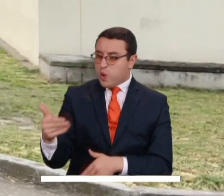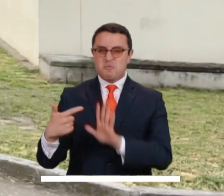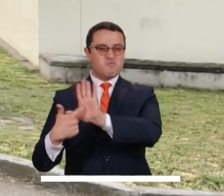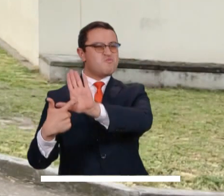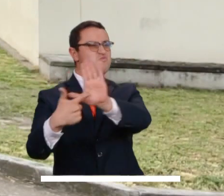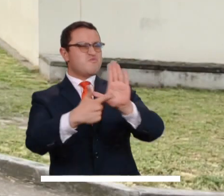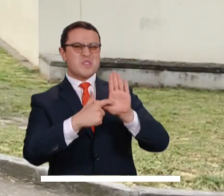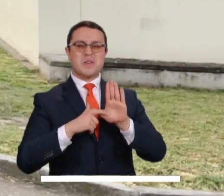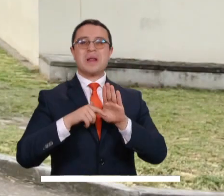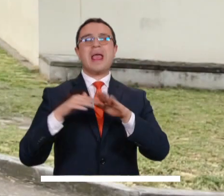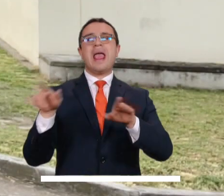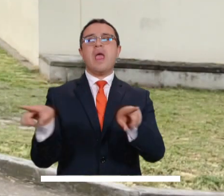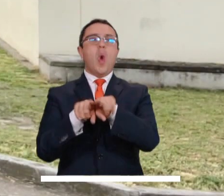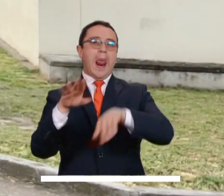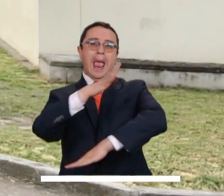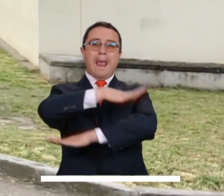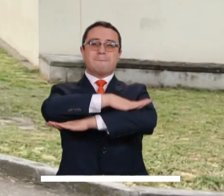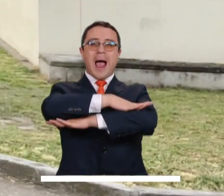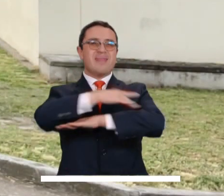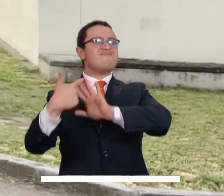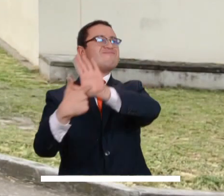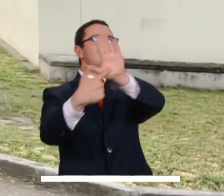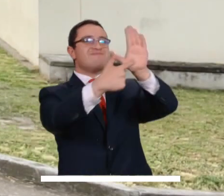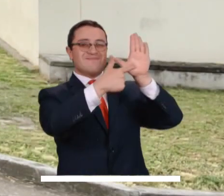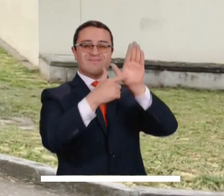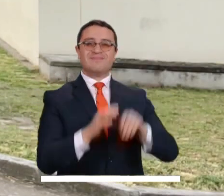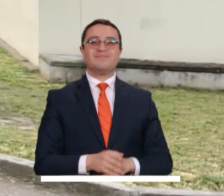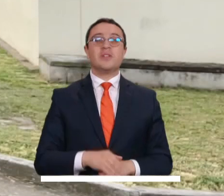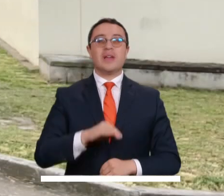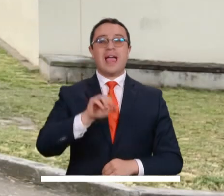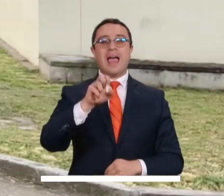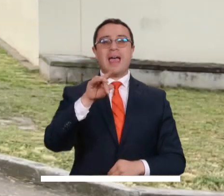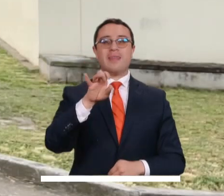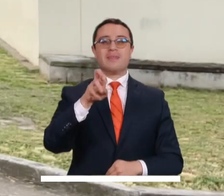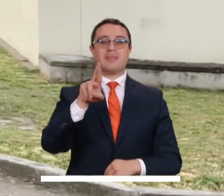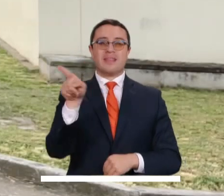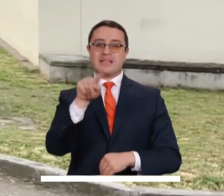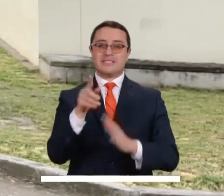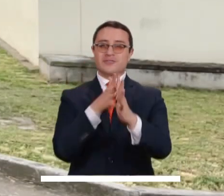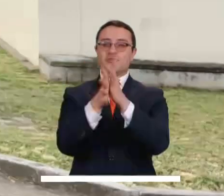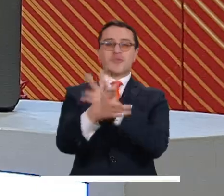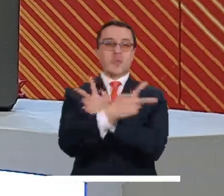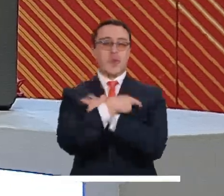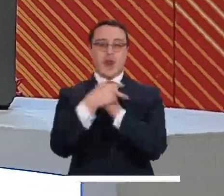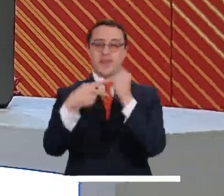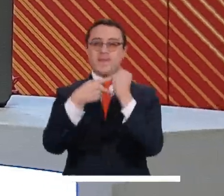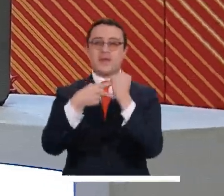embajadores de su tierra. Desde el departamento del Huila, informó Andrés Salazar para Enlace 13.